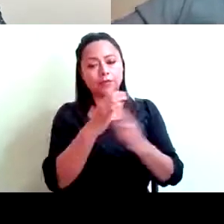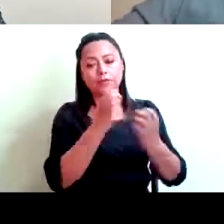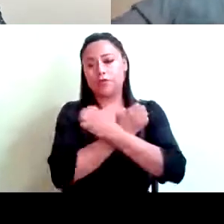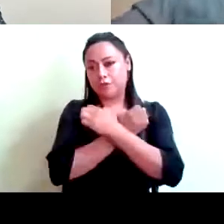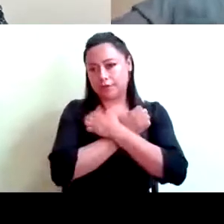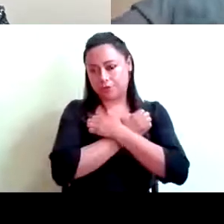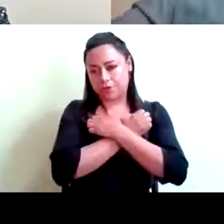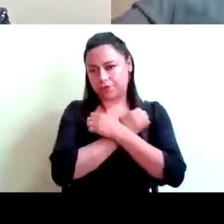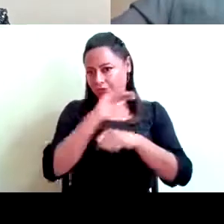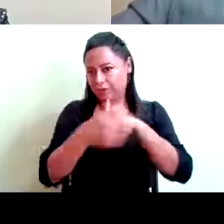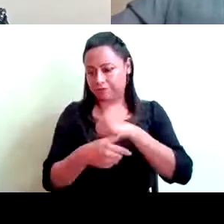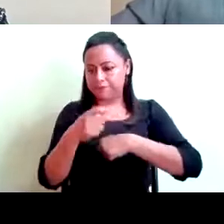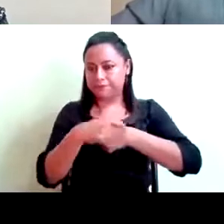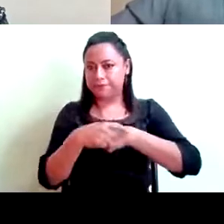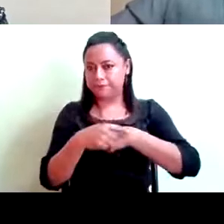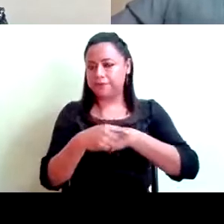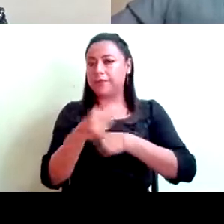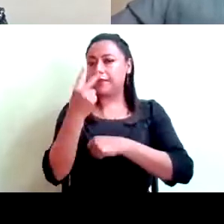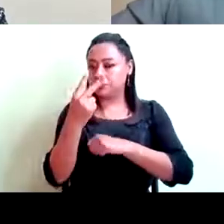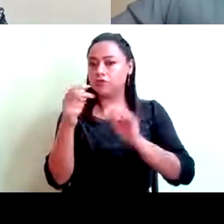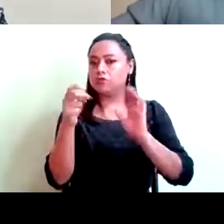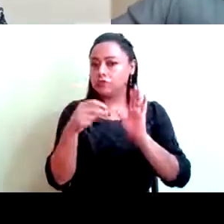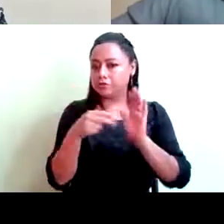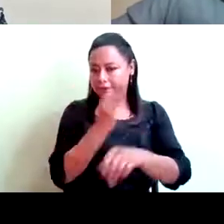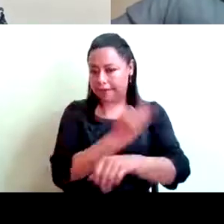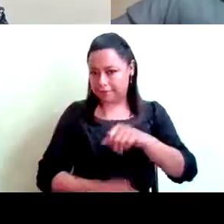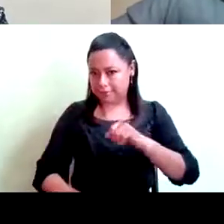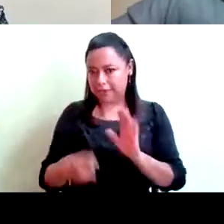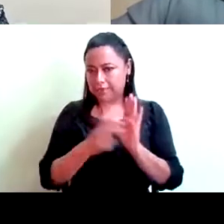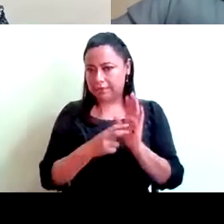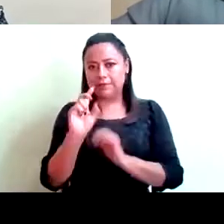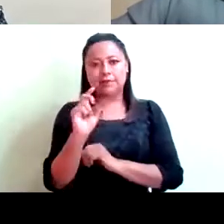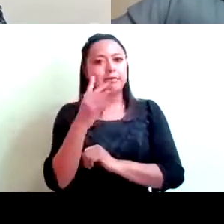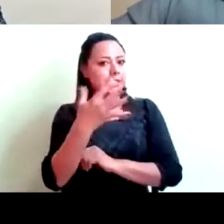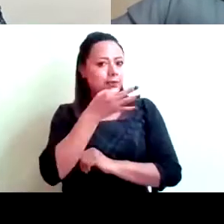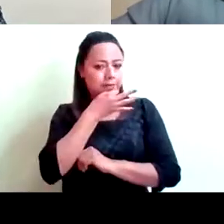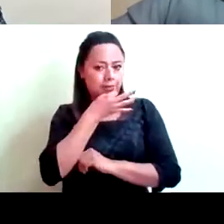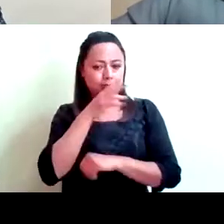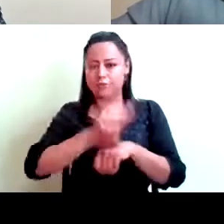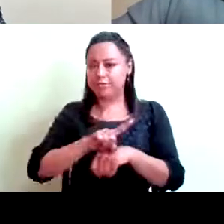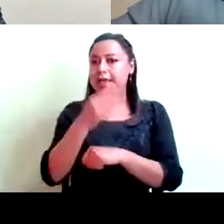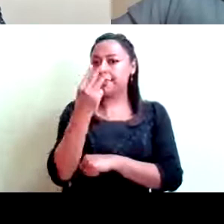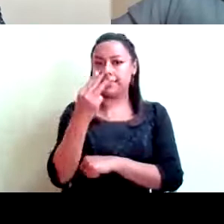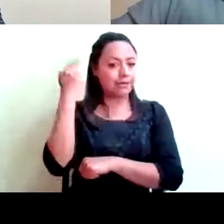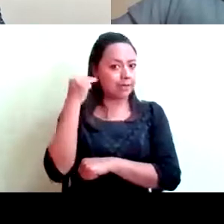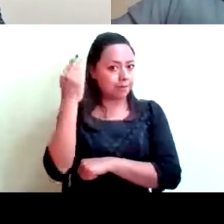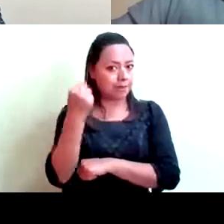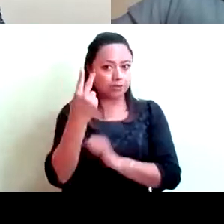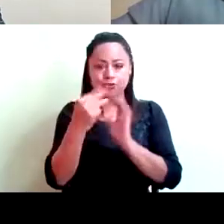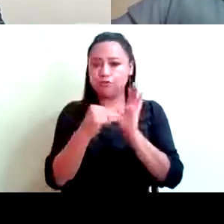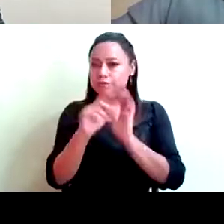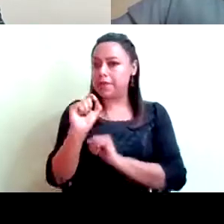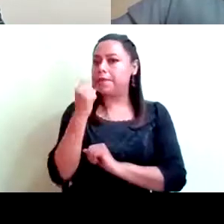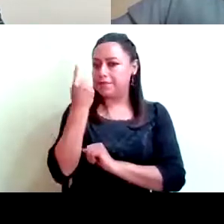siendo las 14 horas con 35 minutos del día 3 de marzo del